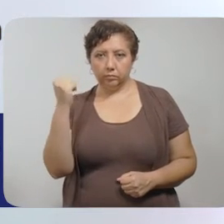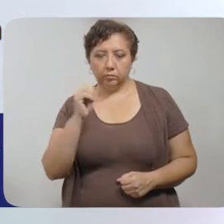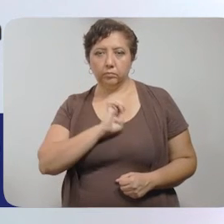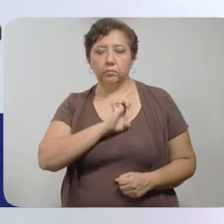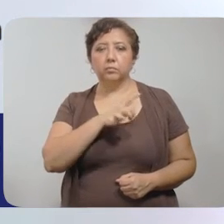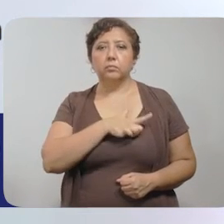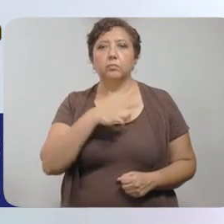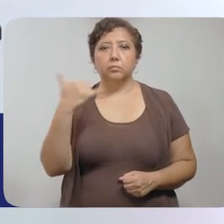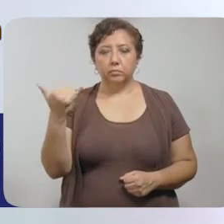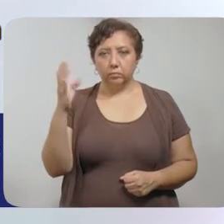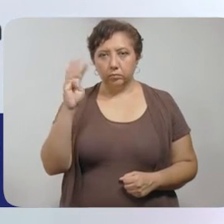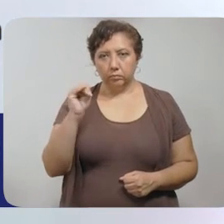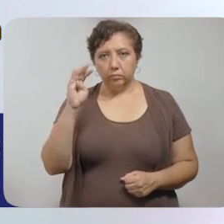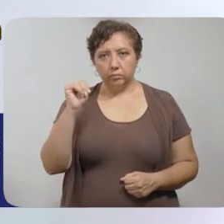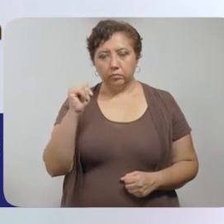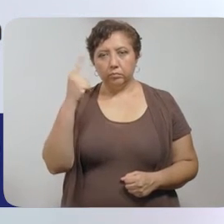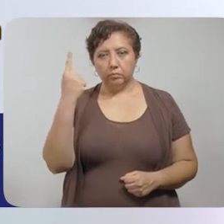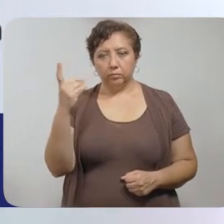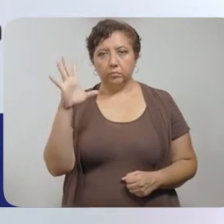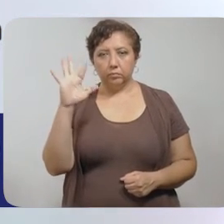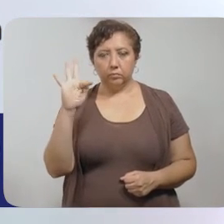9992-008489 en español y